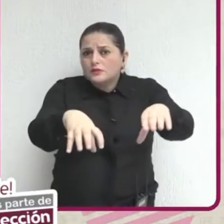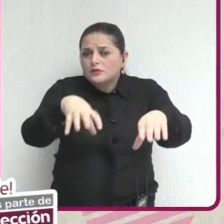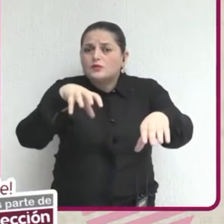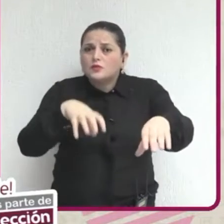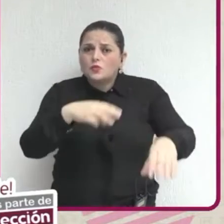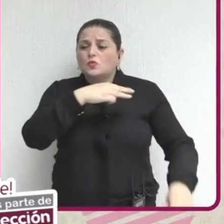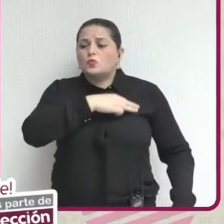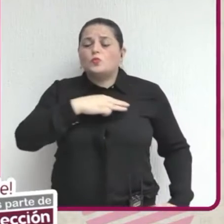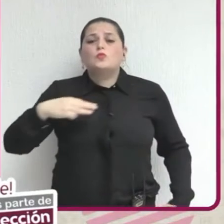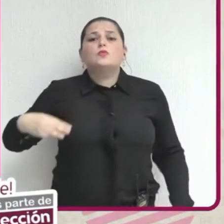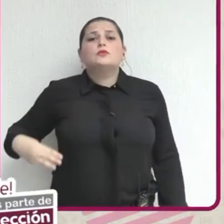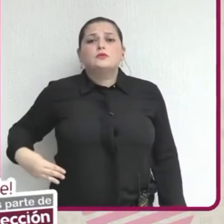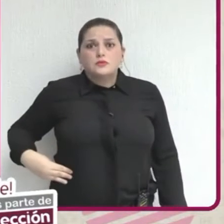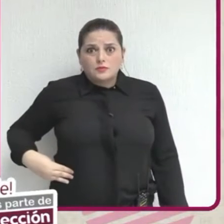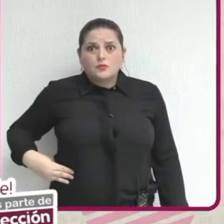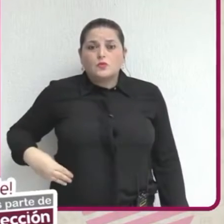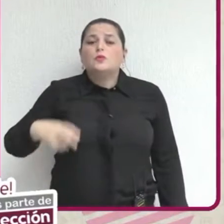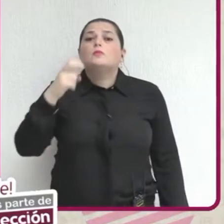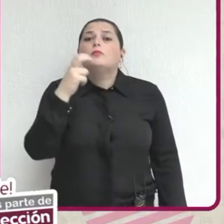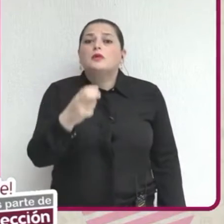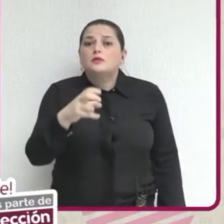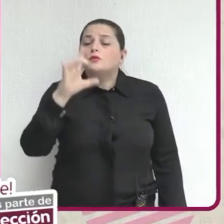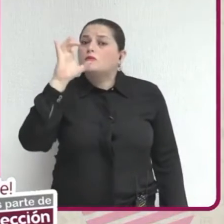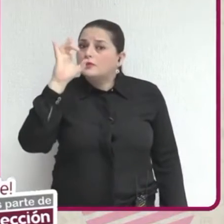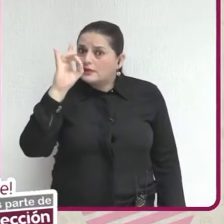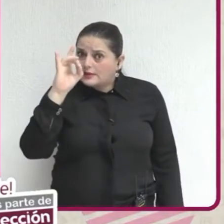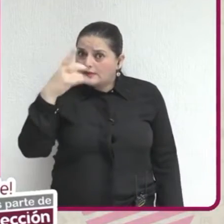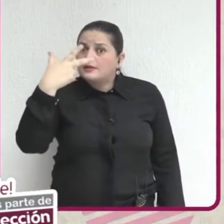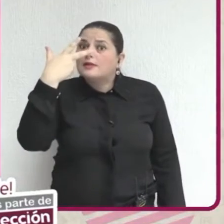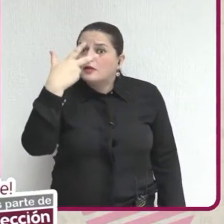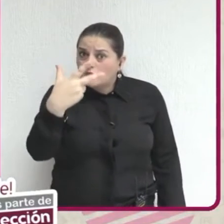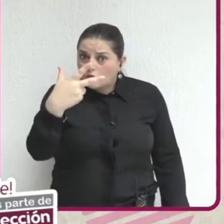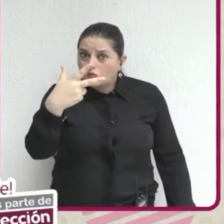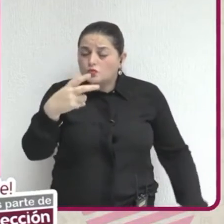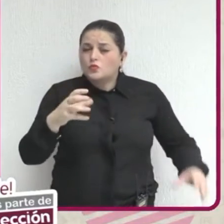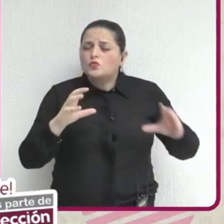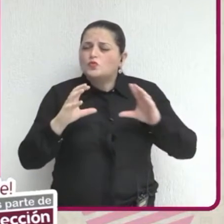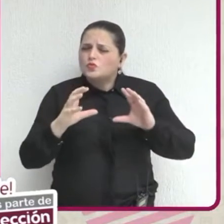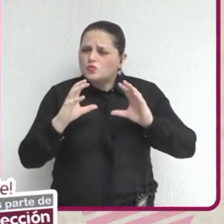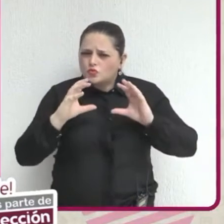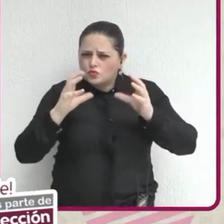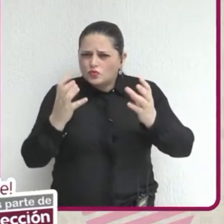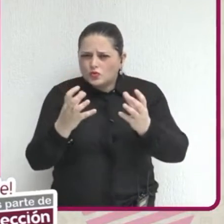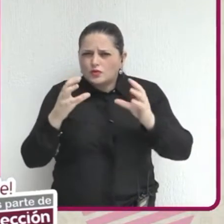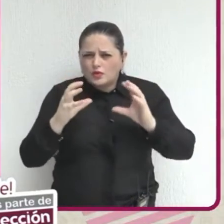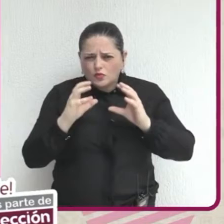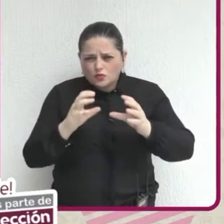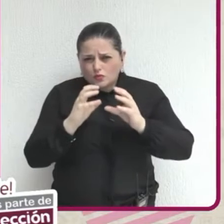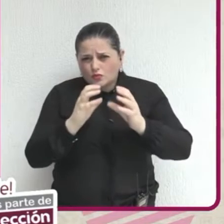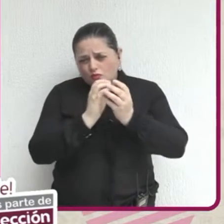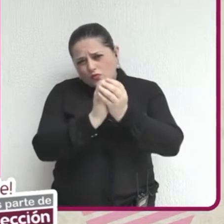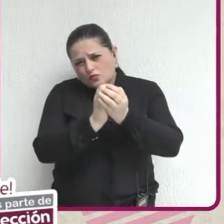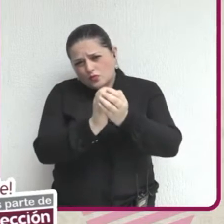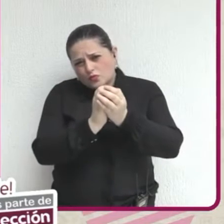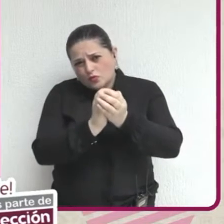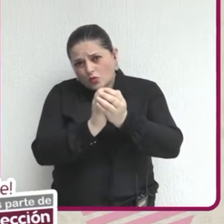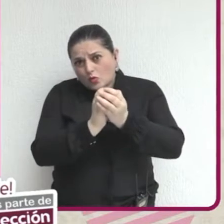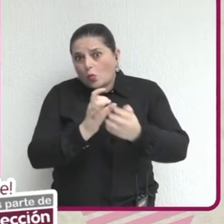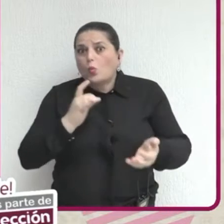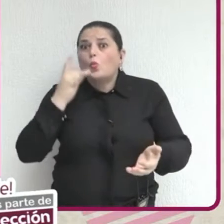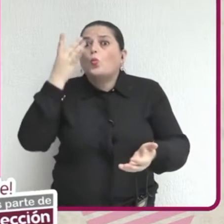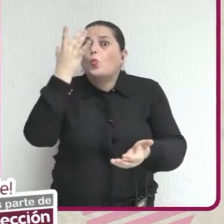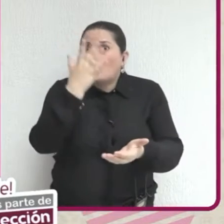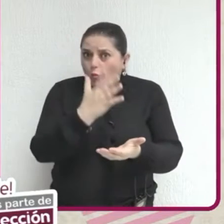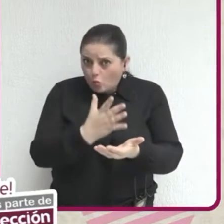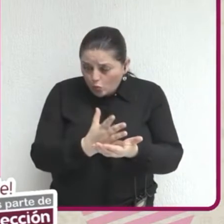realizarán de 38 sorteos será un sorteo único de tal manera pues que